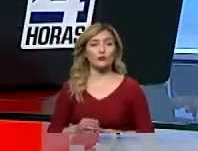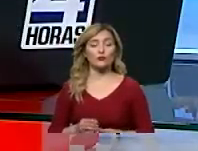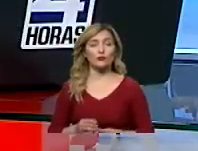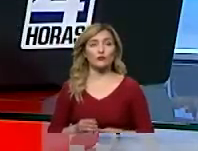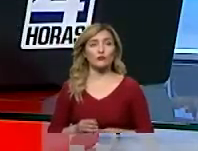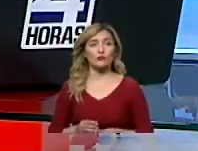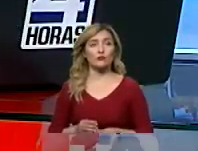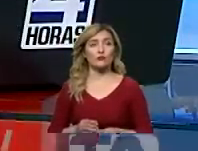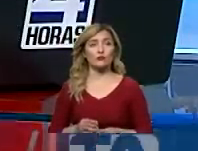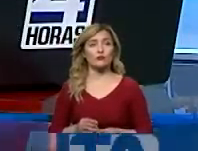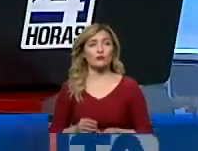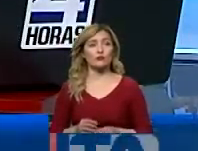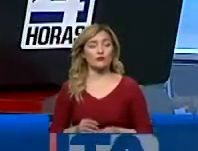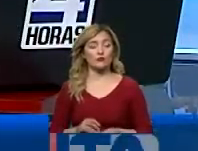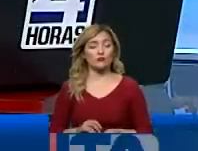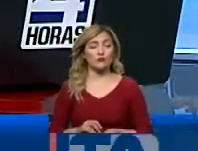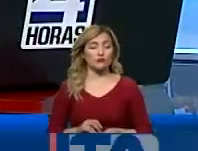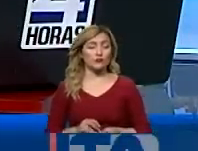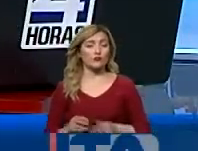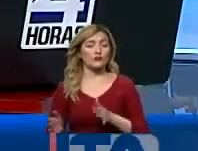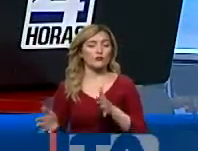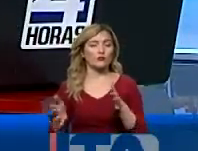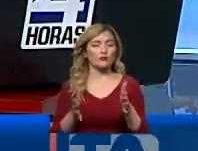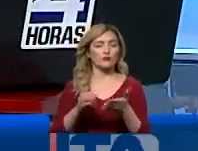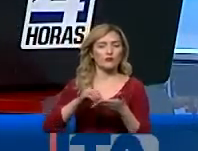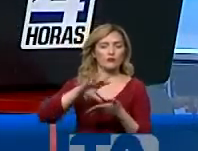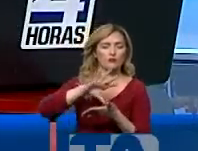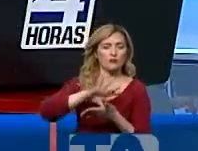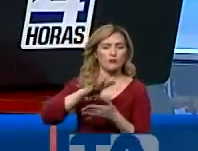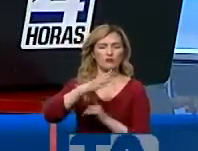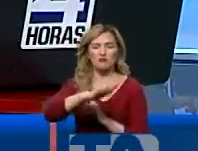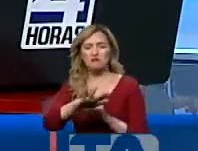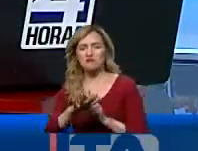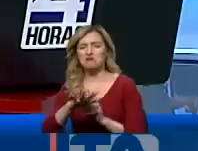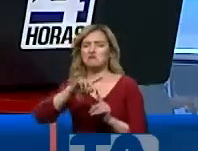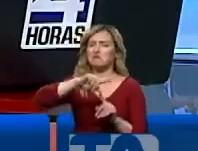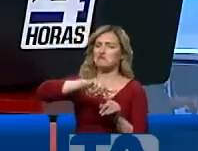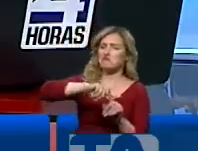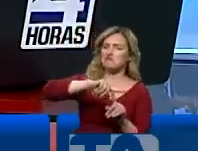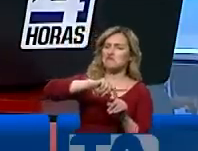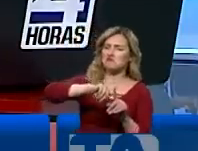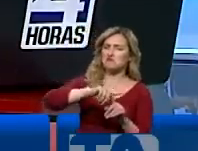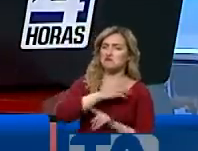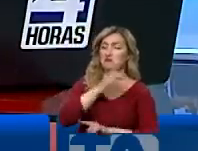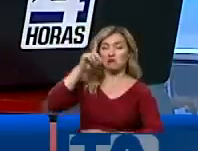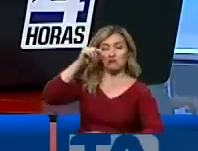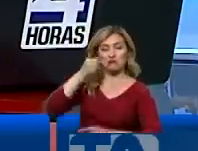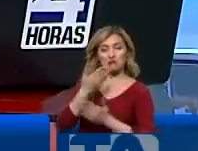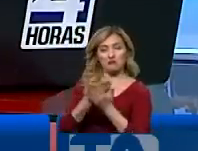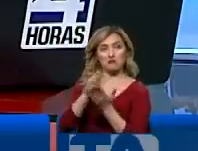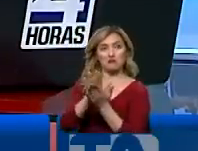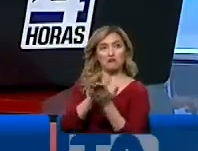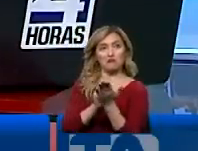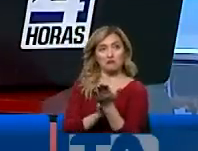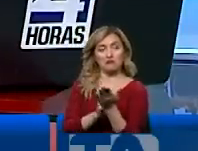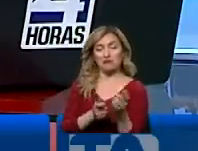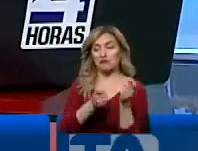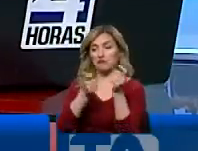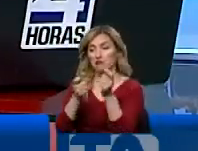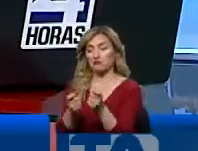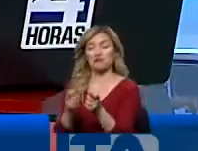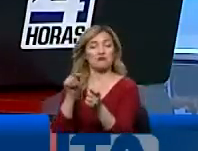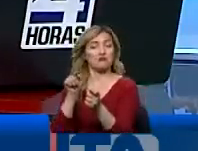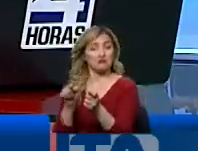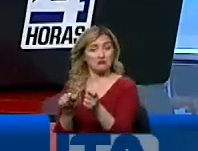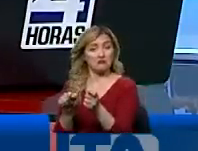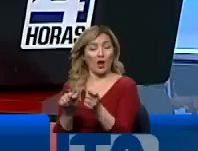Y hay un ambiente político positivo en la Asamblea frente a la propuesta de reformas tributaria y laboral que remitirá el Ejecutivo a la Asamblea,